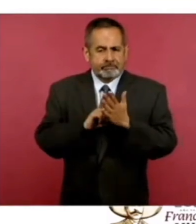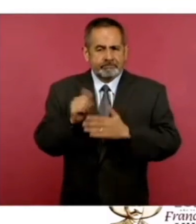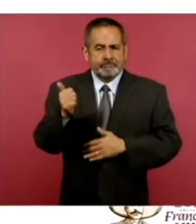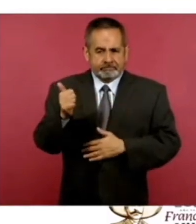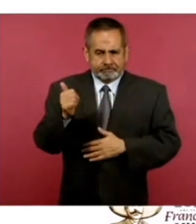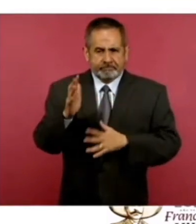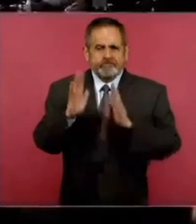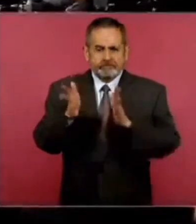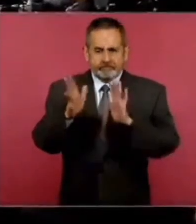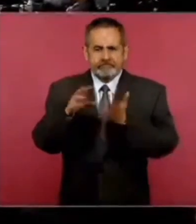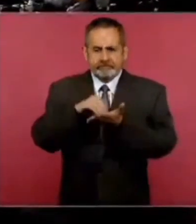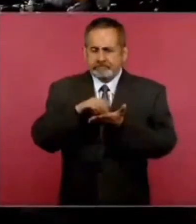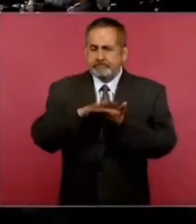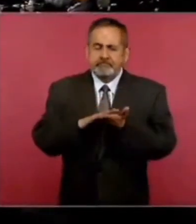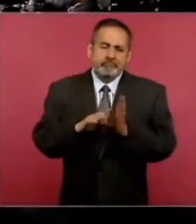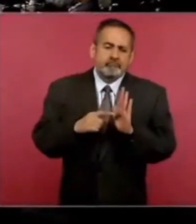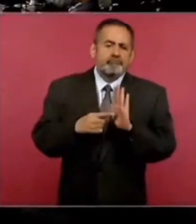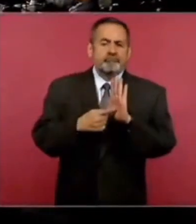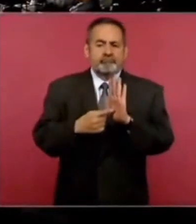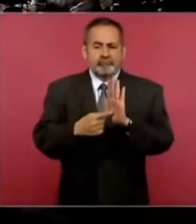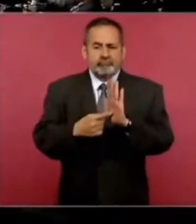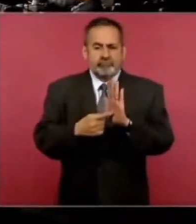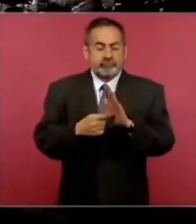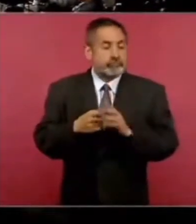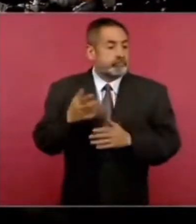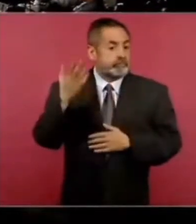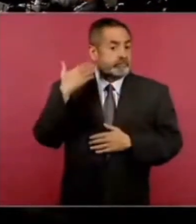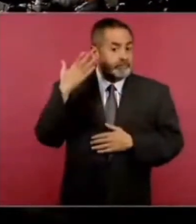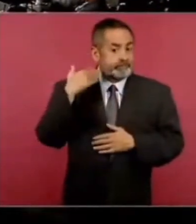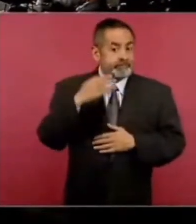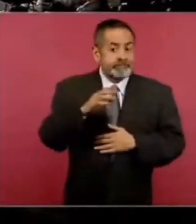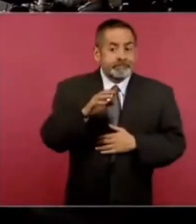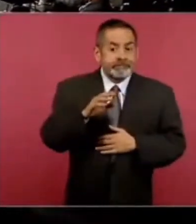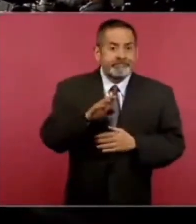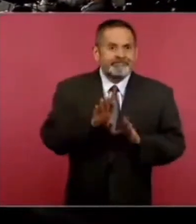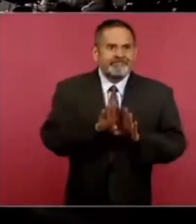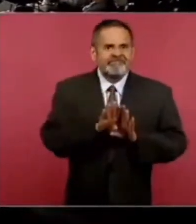porque había subido y parece que bajó.